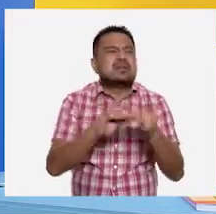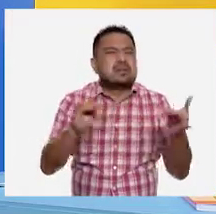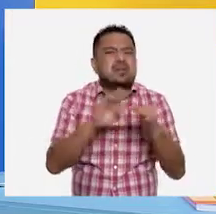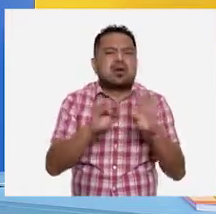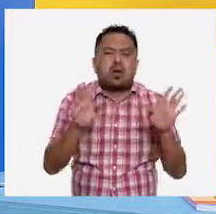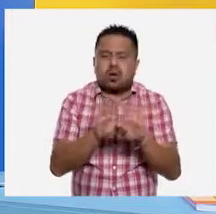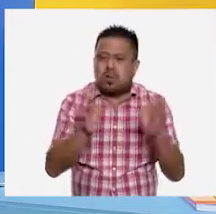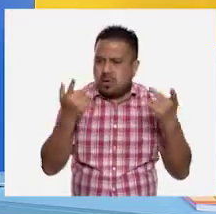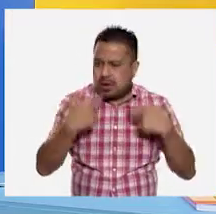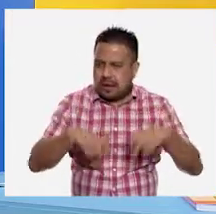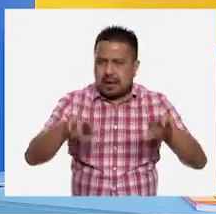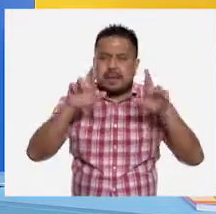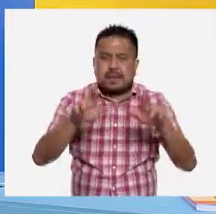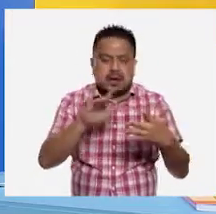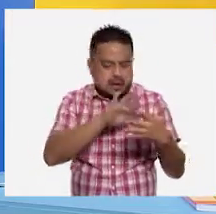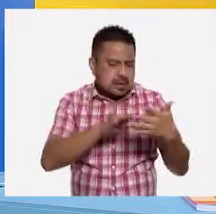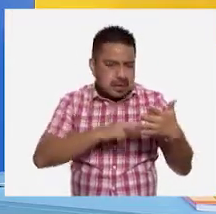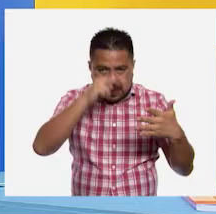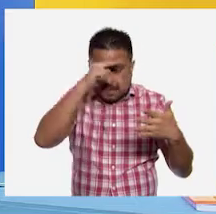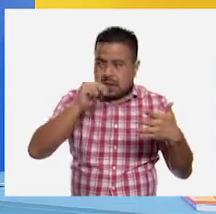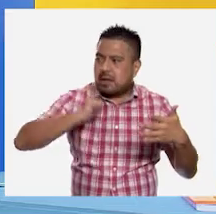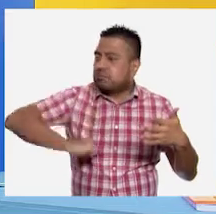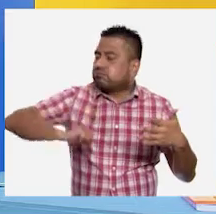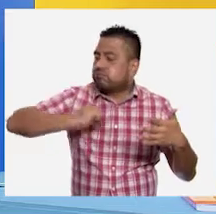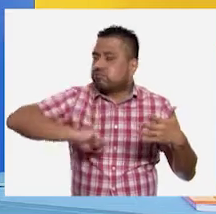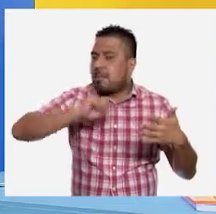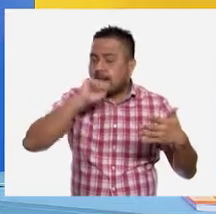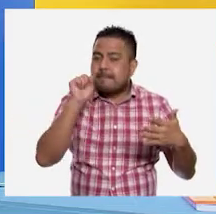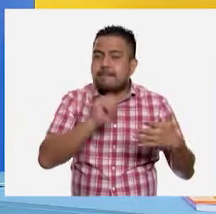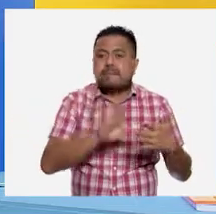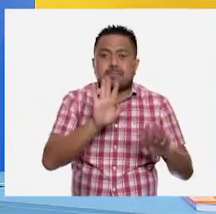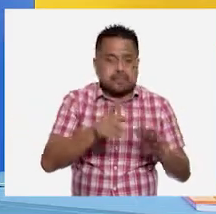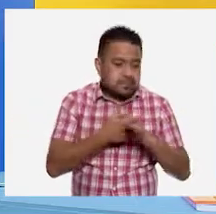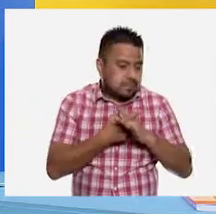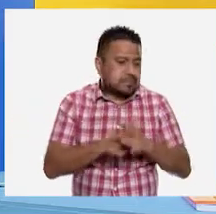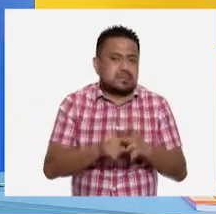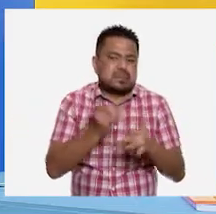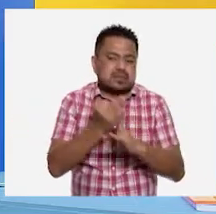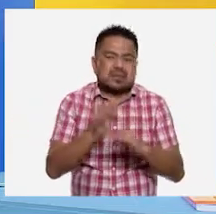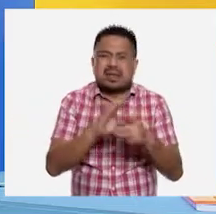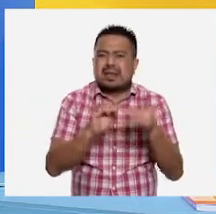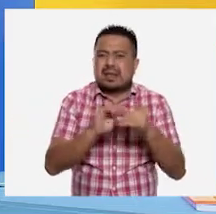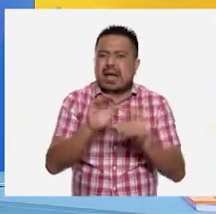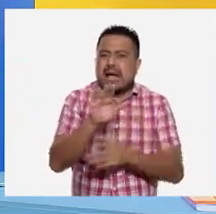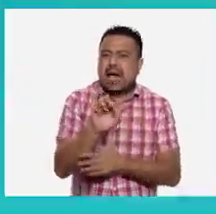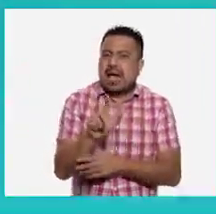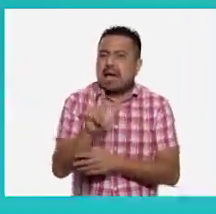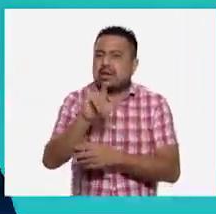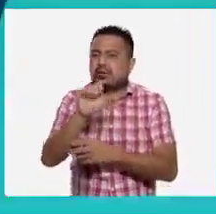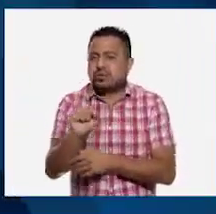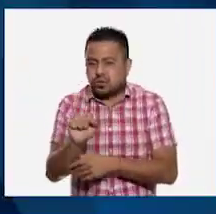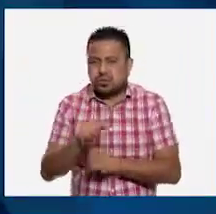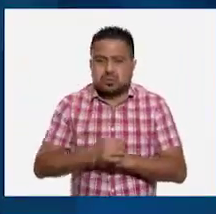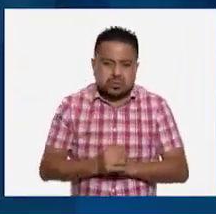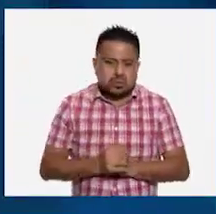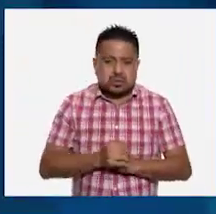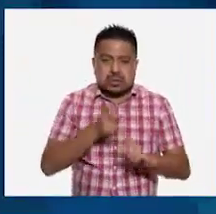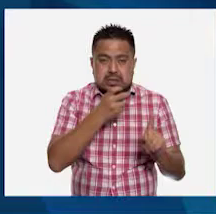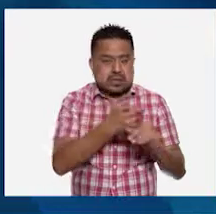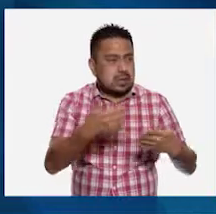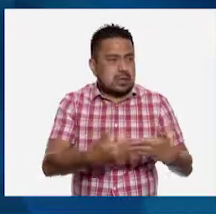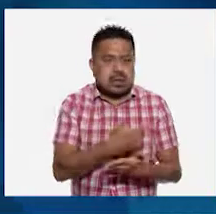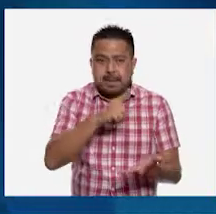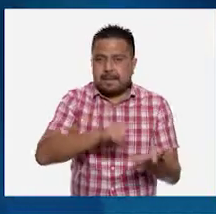los representantes de la literatura mexicana de esta época. Comenzaremos hablando de Carlos Monsiváis. Él nació